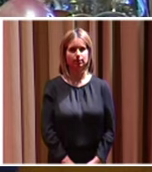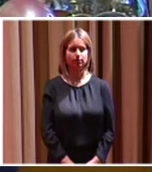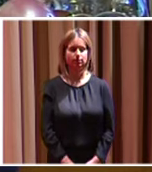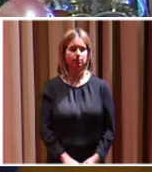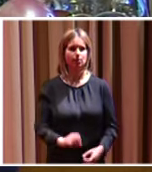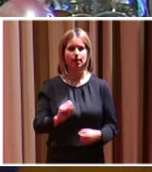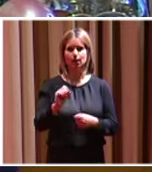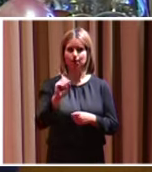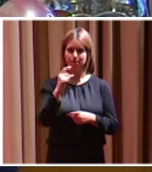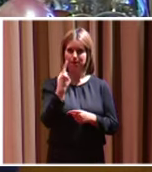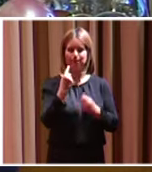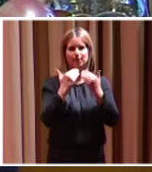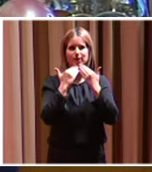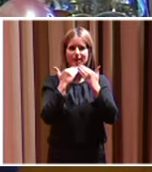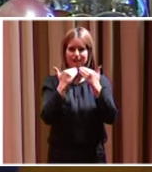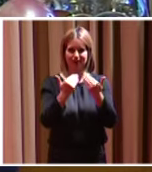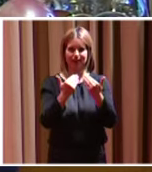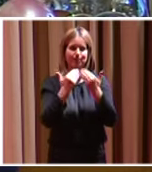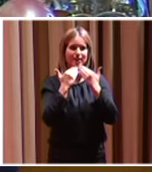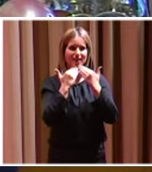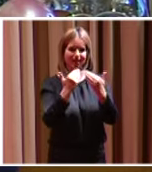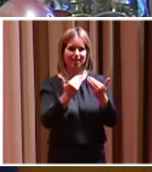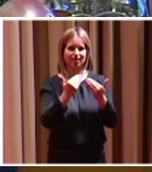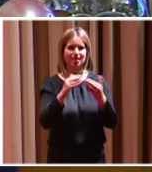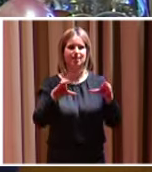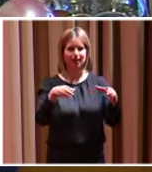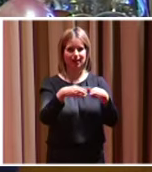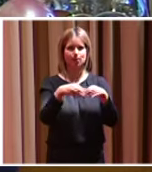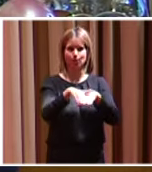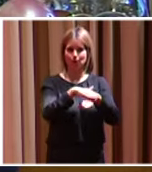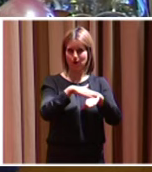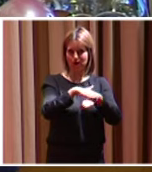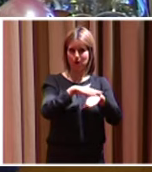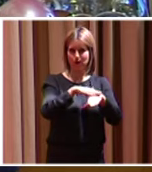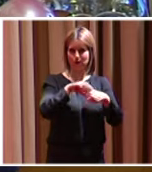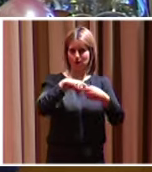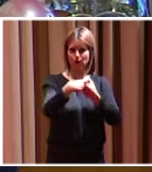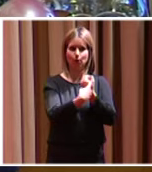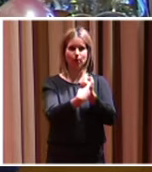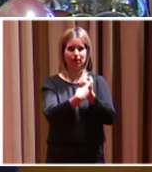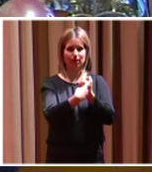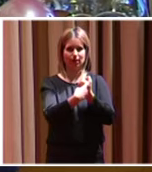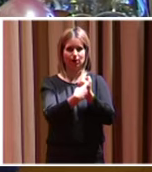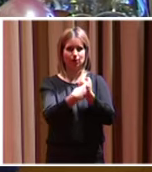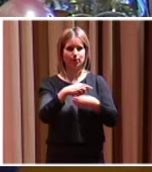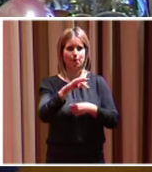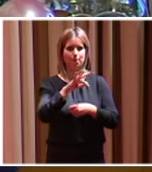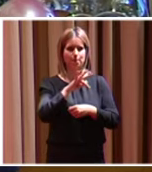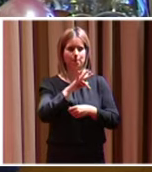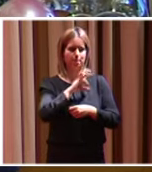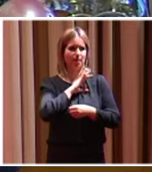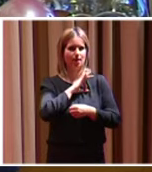Pues ante todo, dar las gracias a esta corporación que me otorga esta